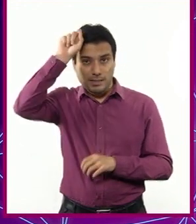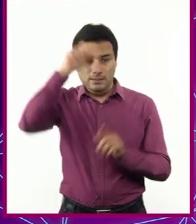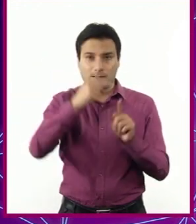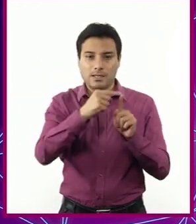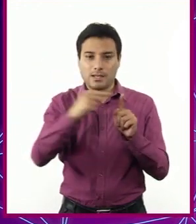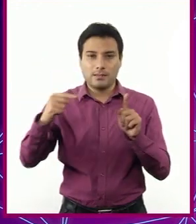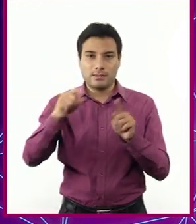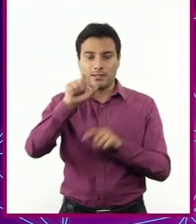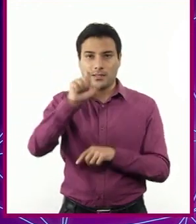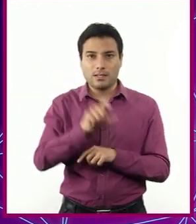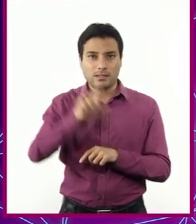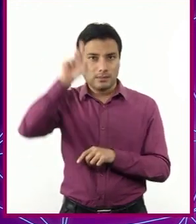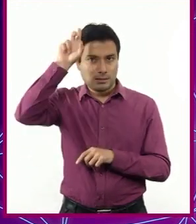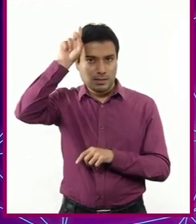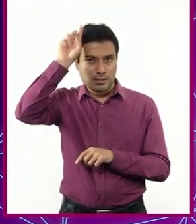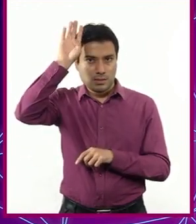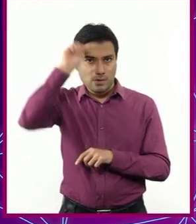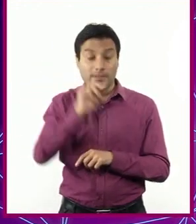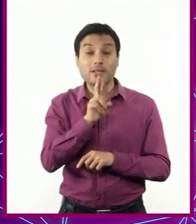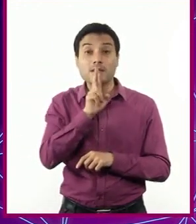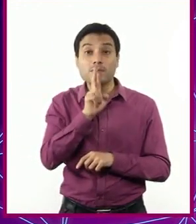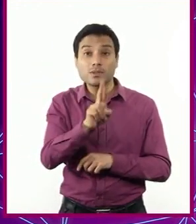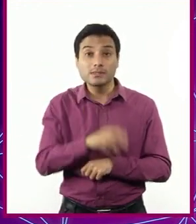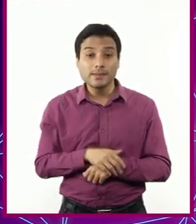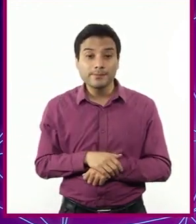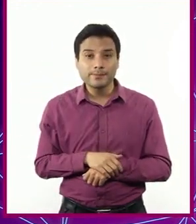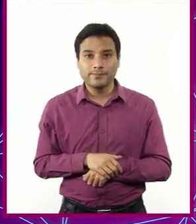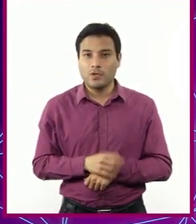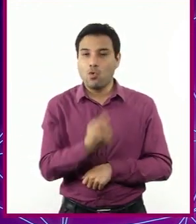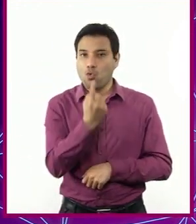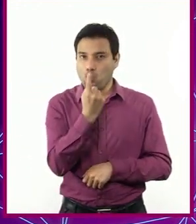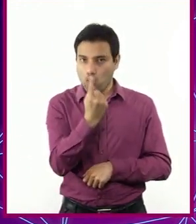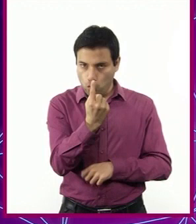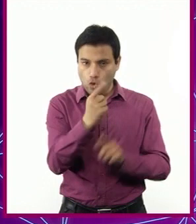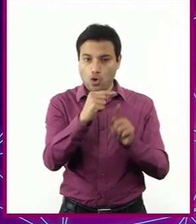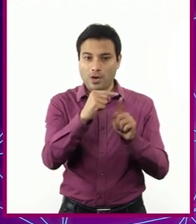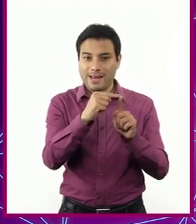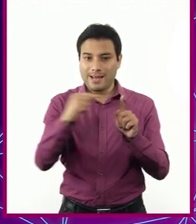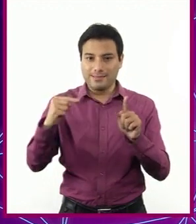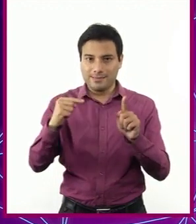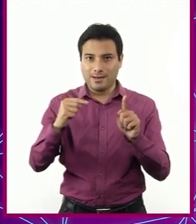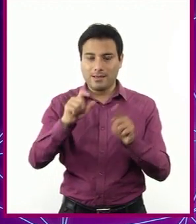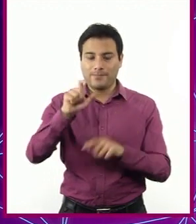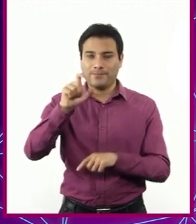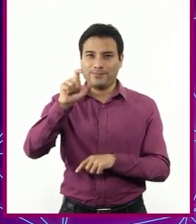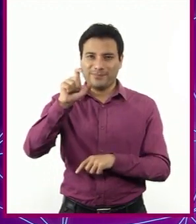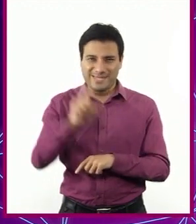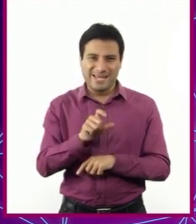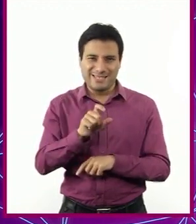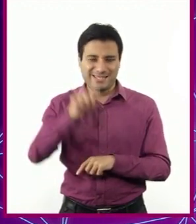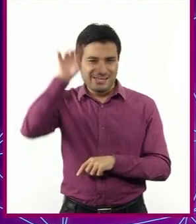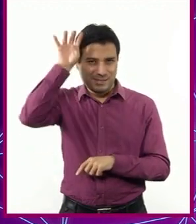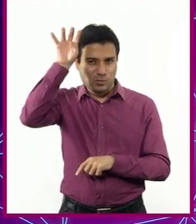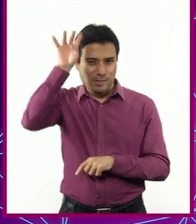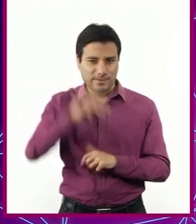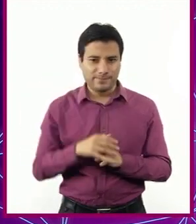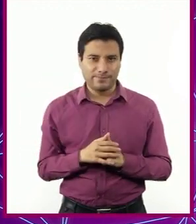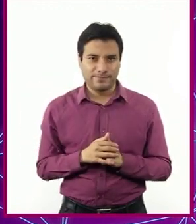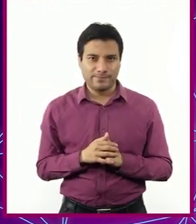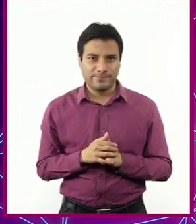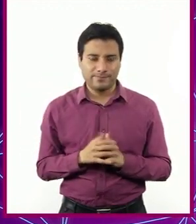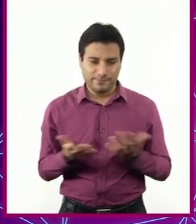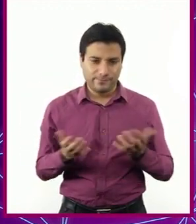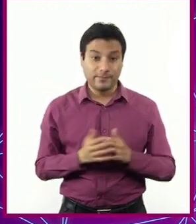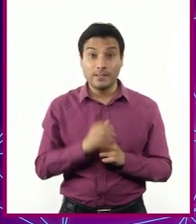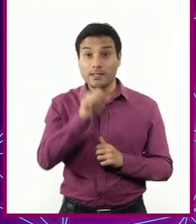a la 39 es igual a 1 entre x a la 19, que a su vez es